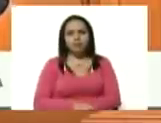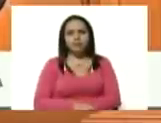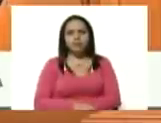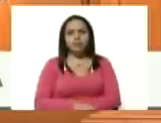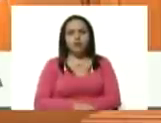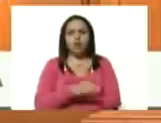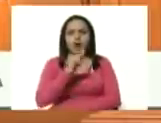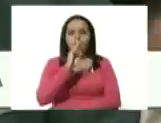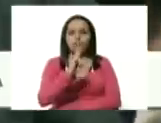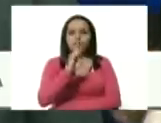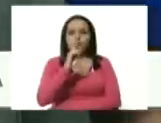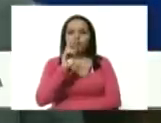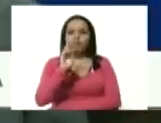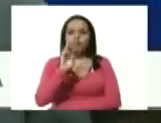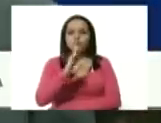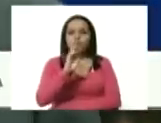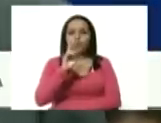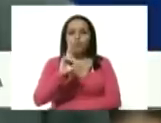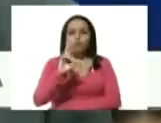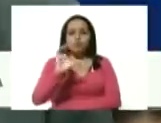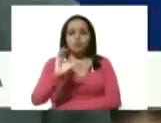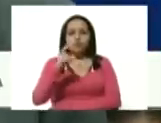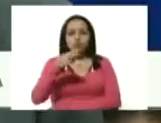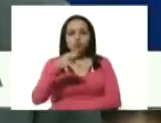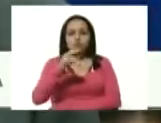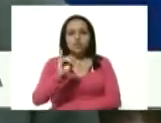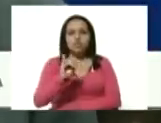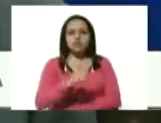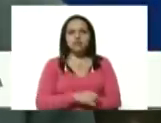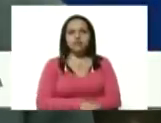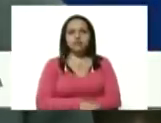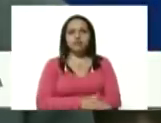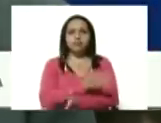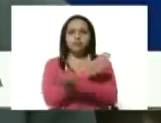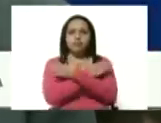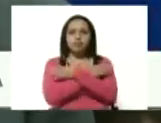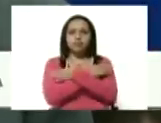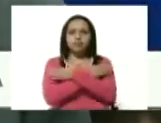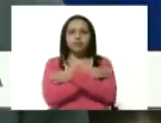Pucci. Felicidades, Leopoldo. Felicidades.